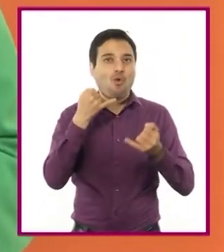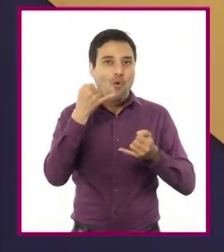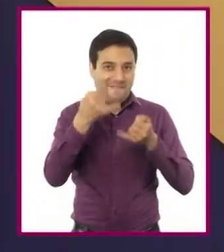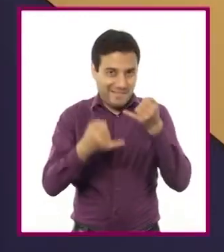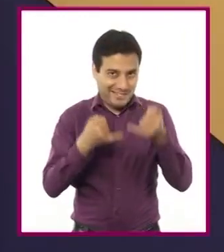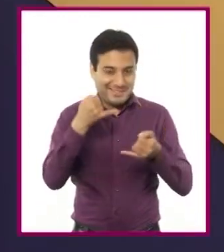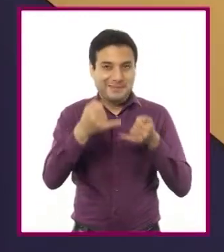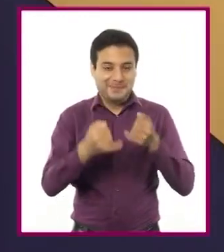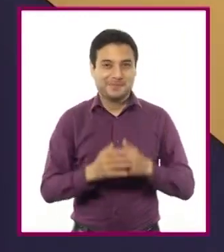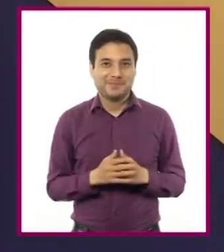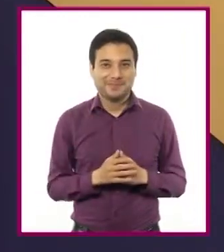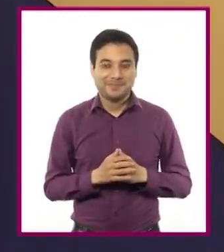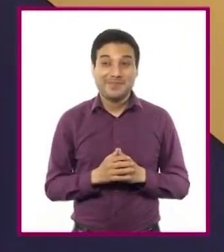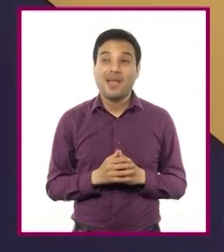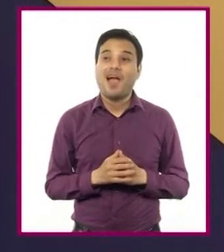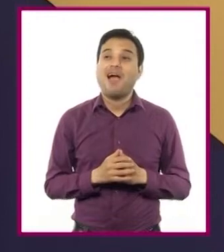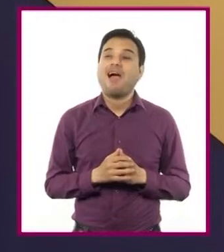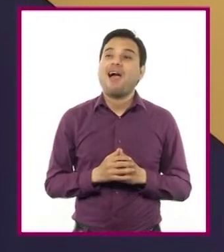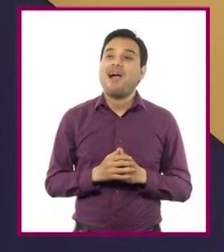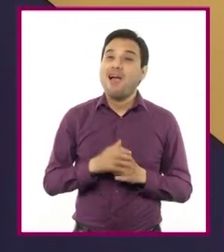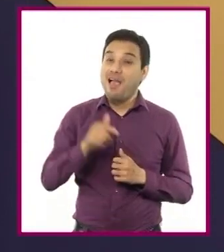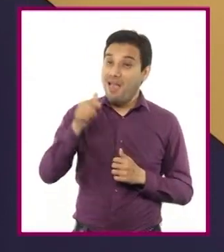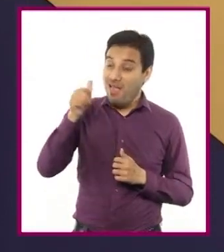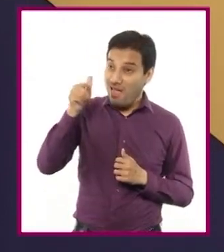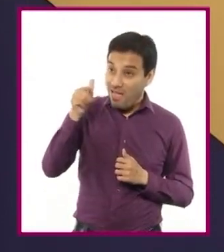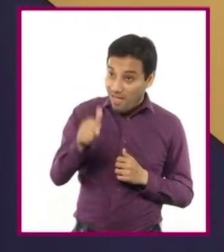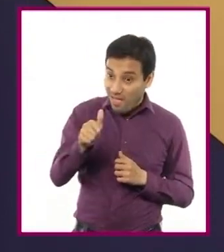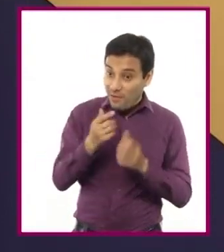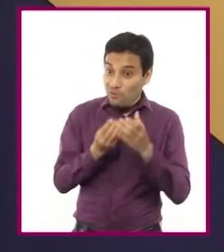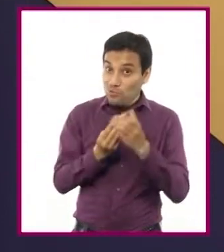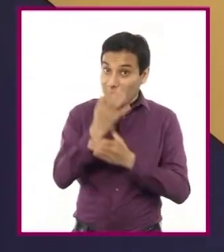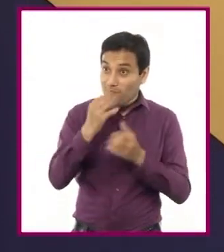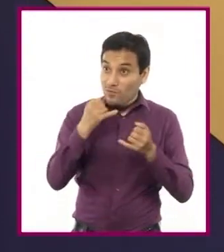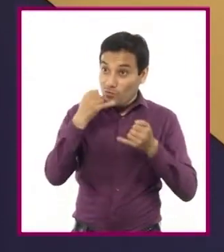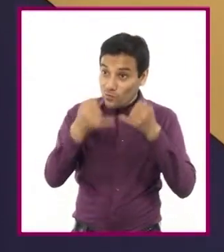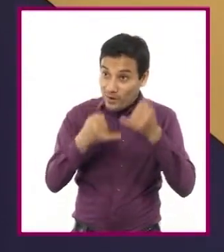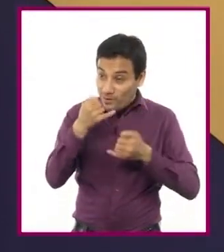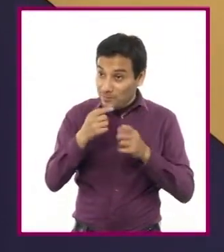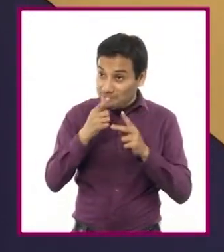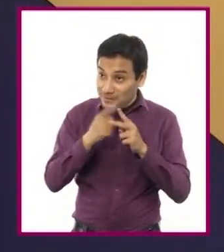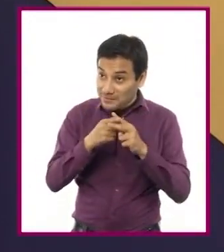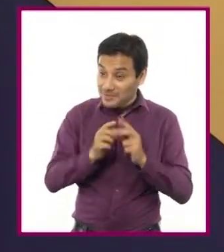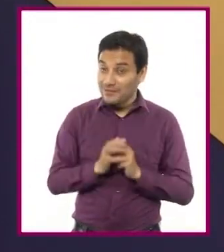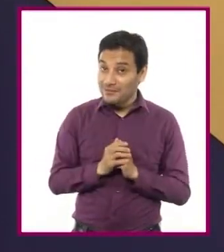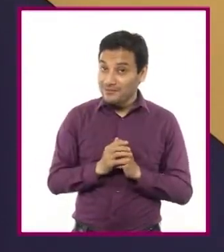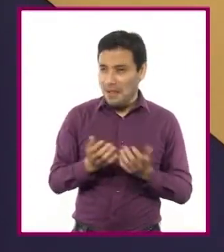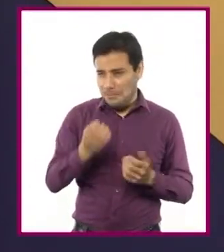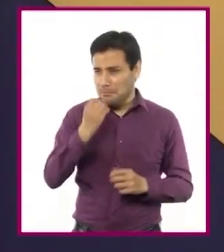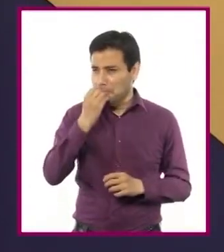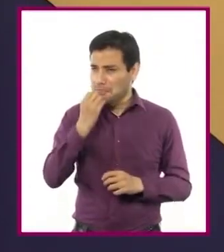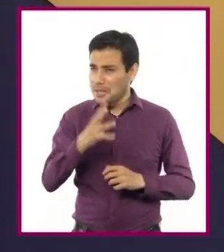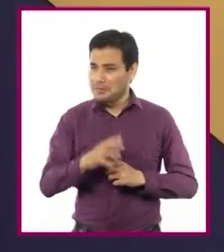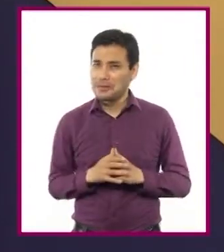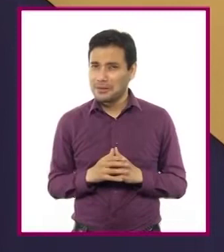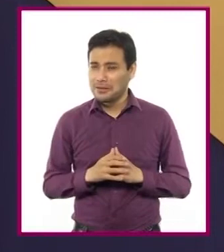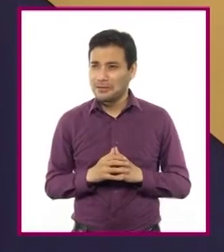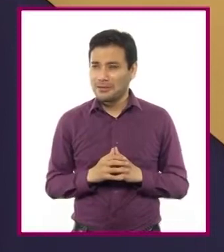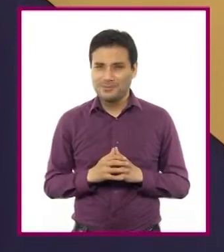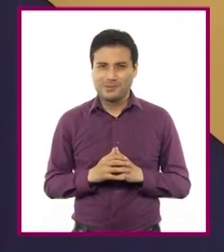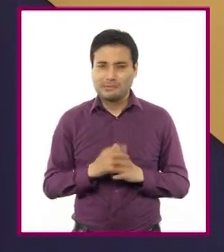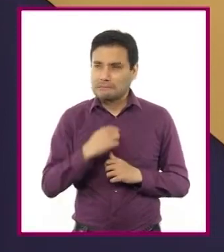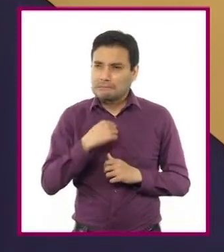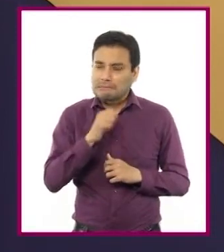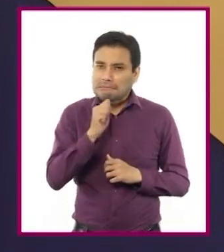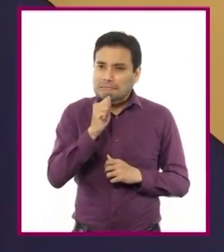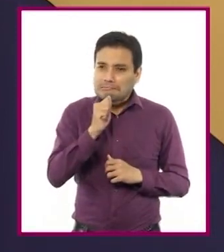matemáticas. ¡Ah! Con que un juego para aplicar las matemáticas. Suena divertido, pero todavía no sé a qué se